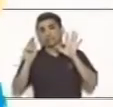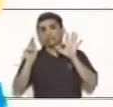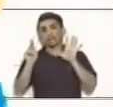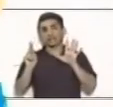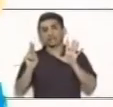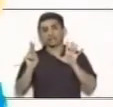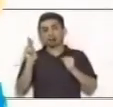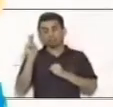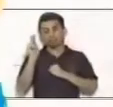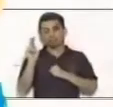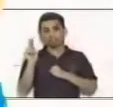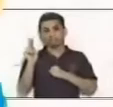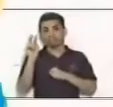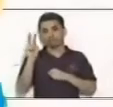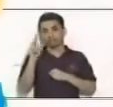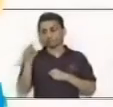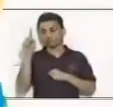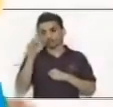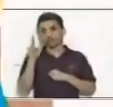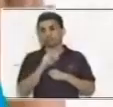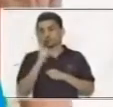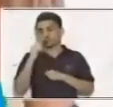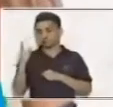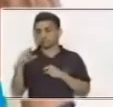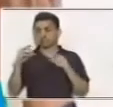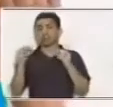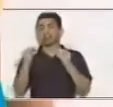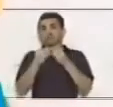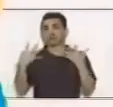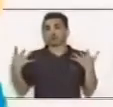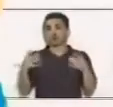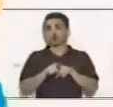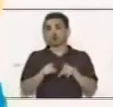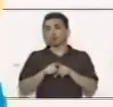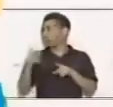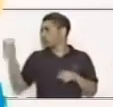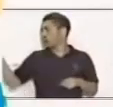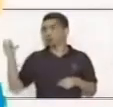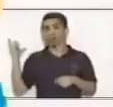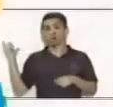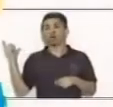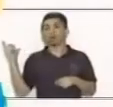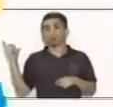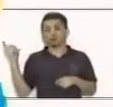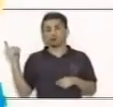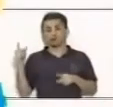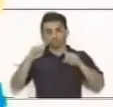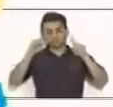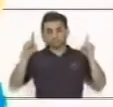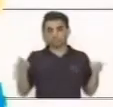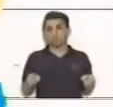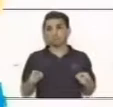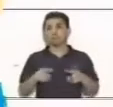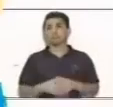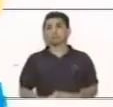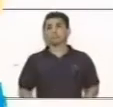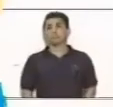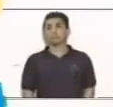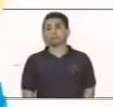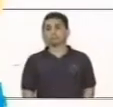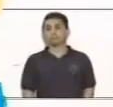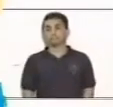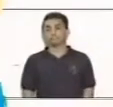solución. Aquí está el factor común. Y aquí adentro del paréntesis, todo lo que me quedó de las divisiones. Y esa es